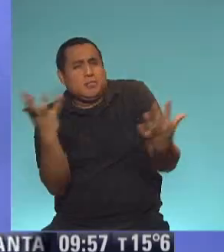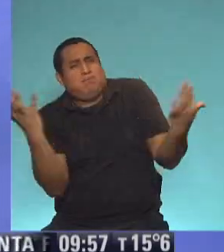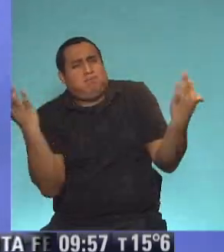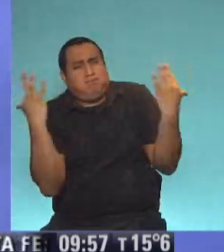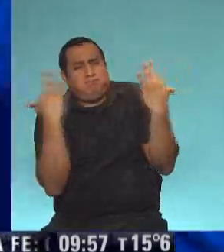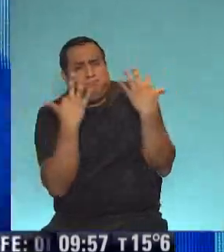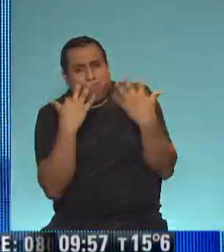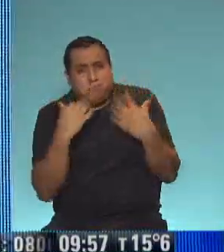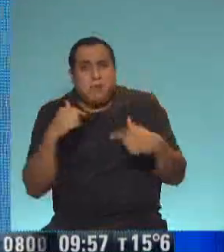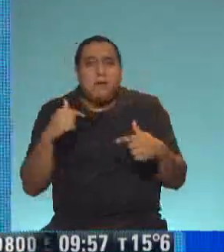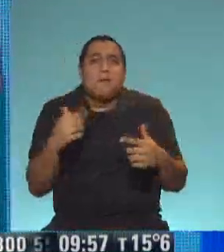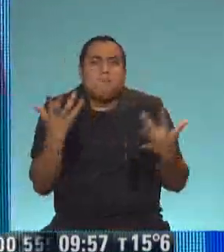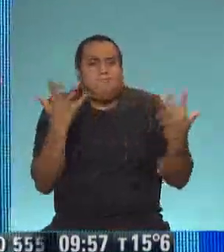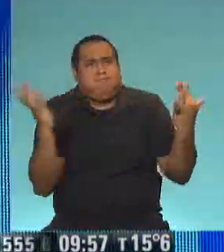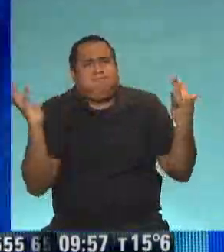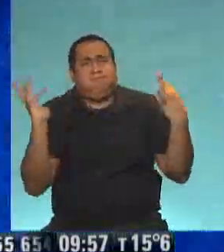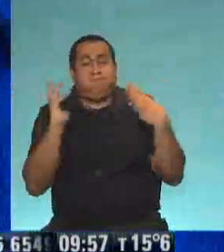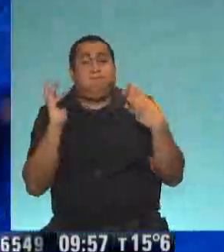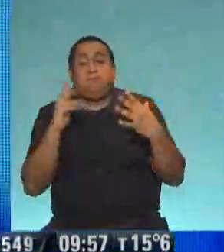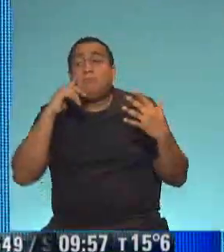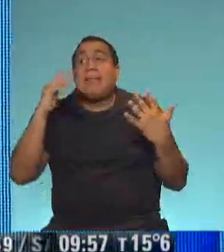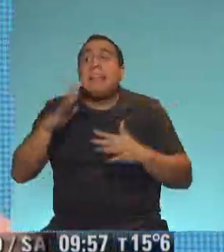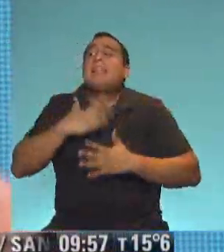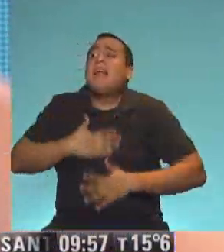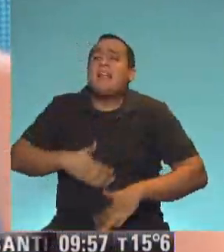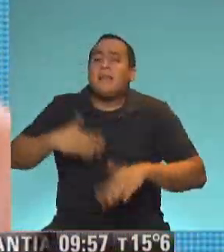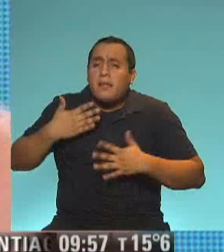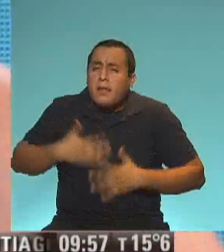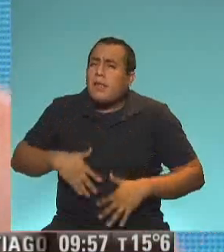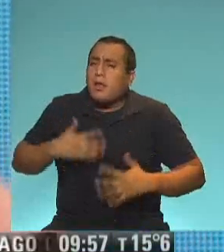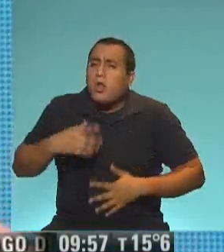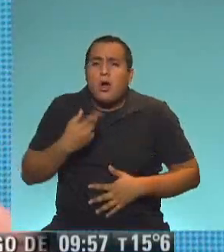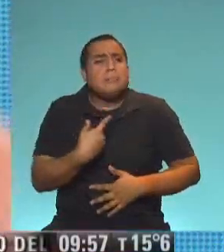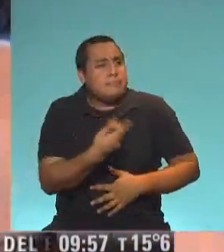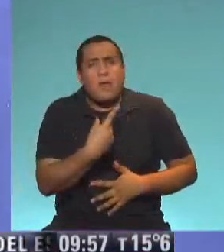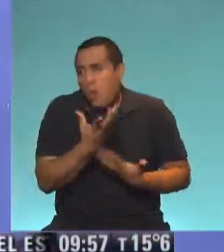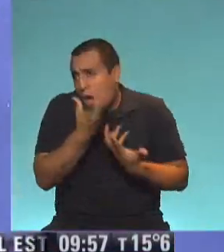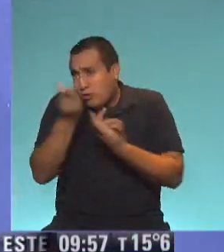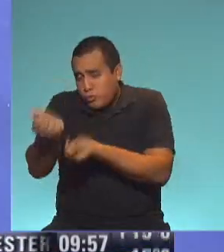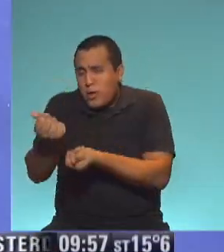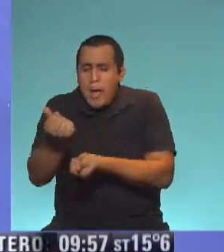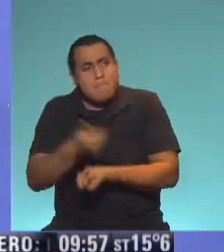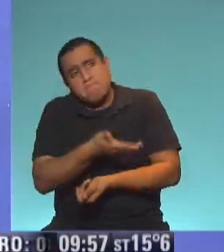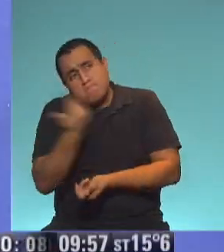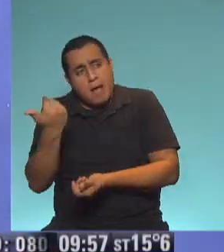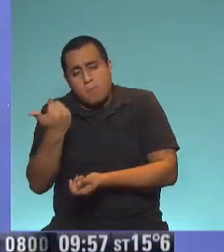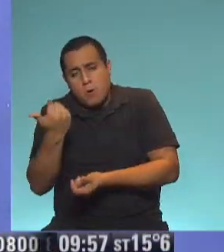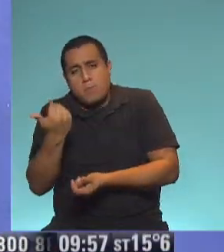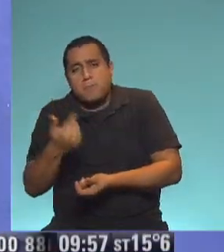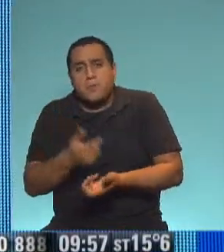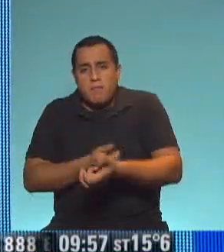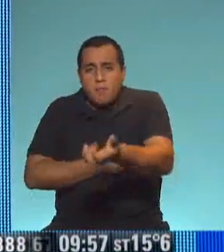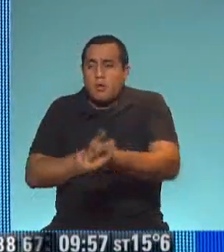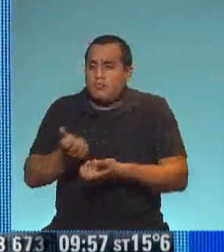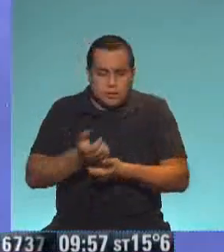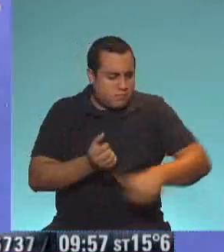porque conectemos estamos en las mangueras. Tranquilo, mantenga la calma. Nosotros la vamos a ayudar. Vamos, amiga. Vamos. Tranquilo. Mangueras conectadas.